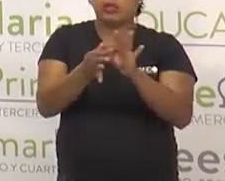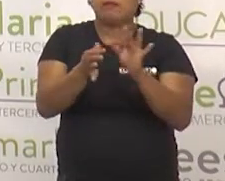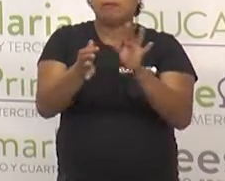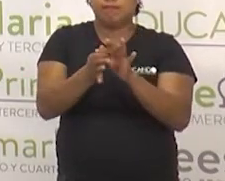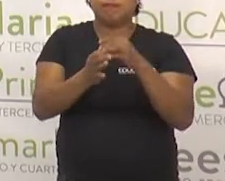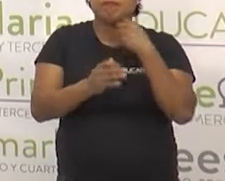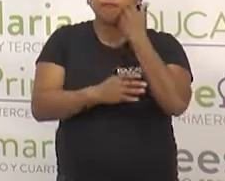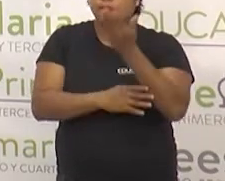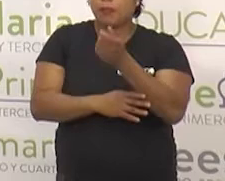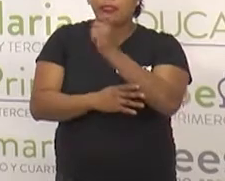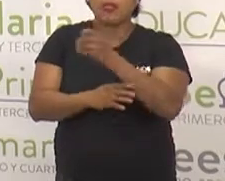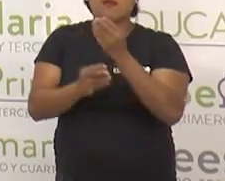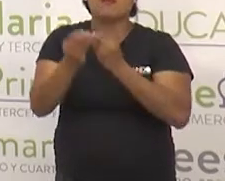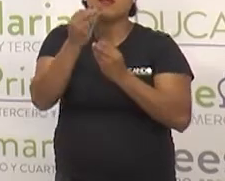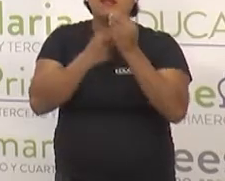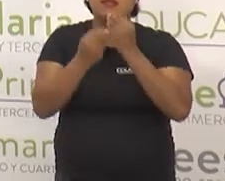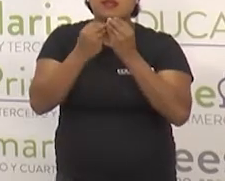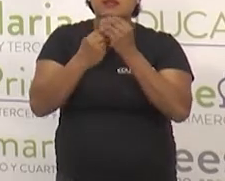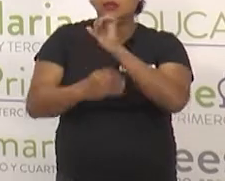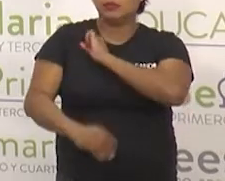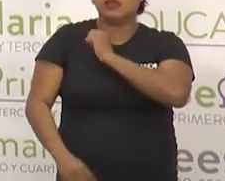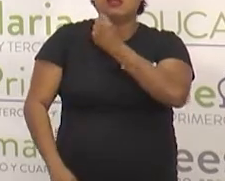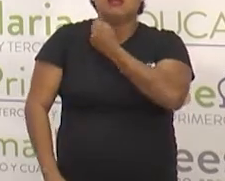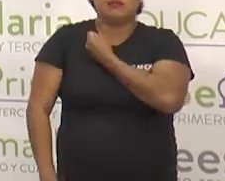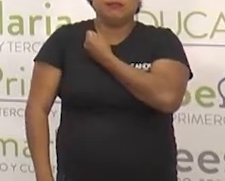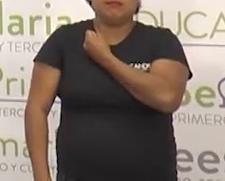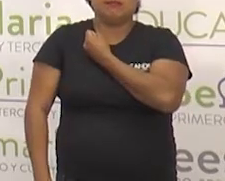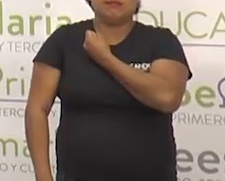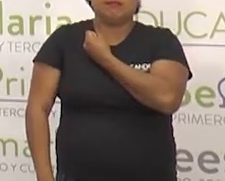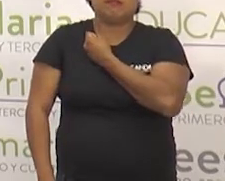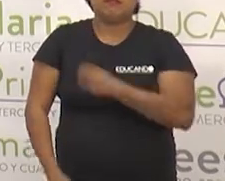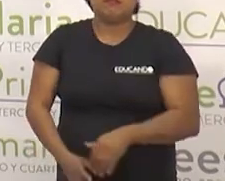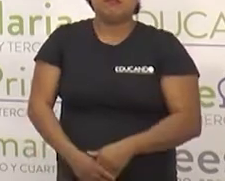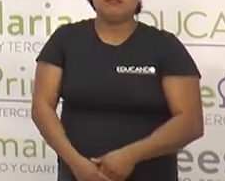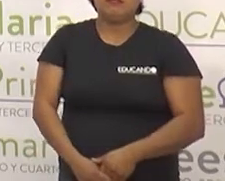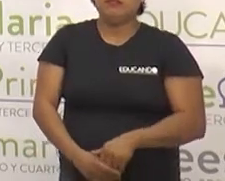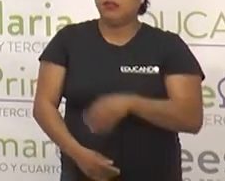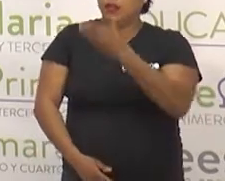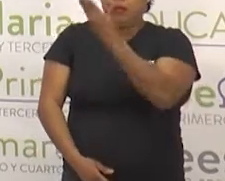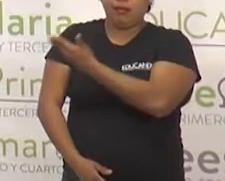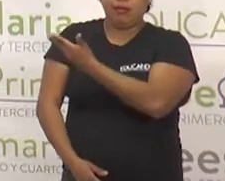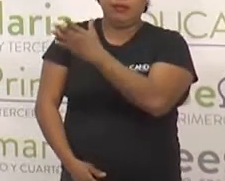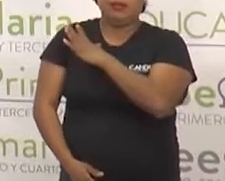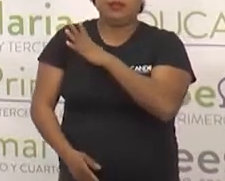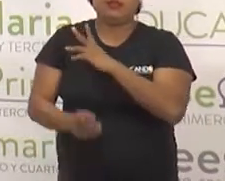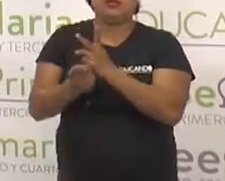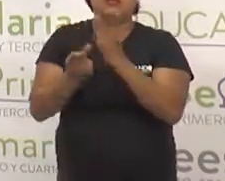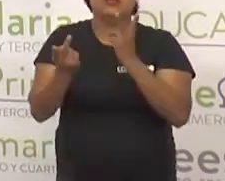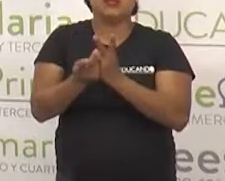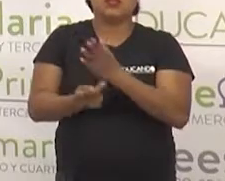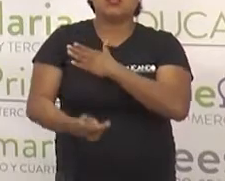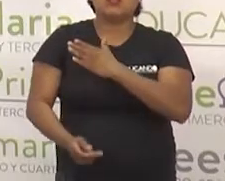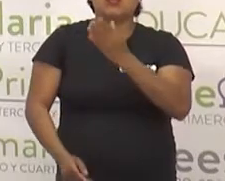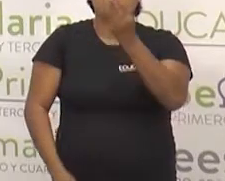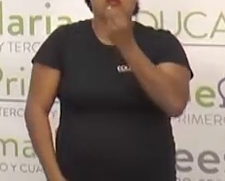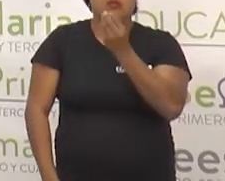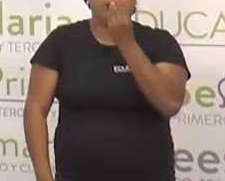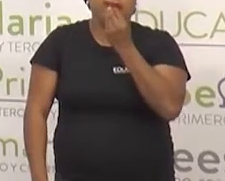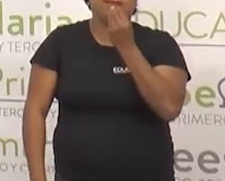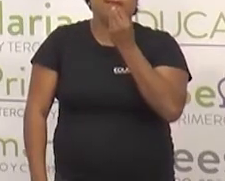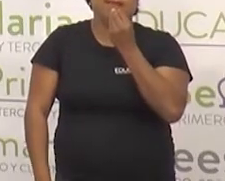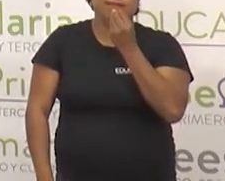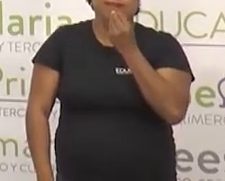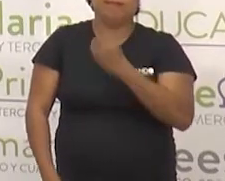exponer, que es por una alimentación sana. Tenemos el plato del buen